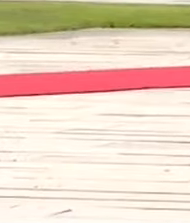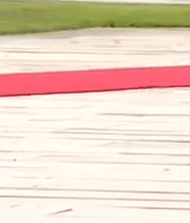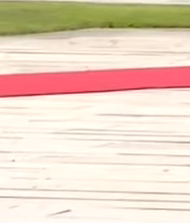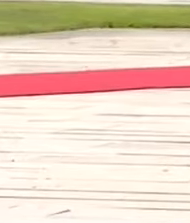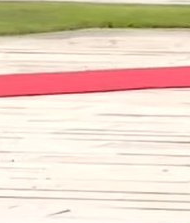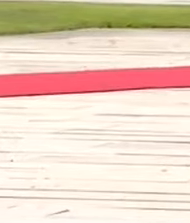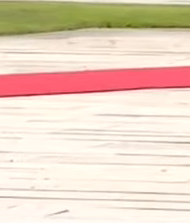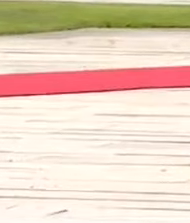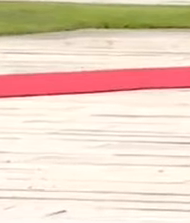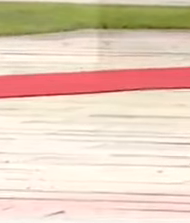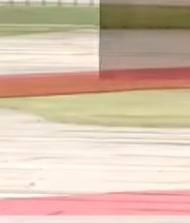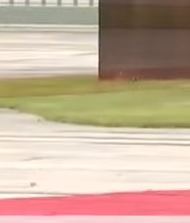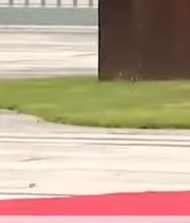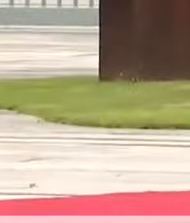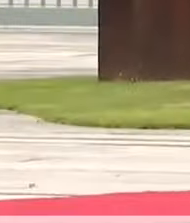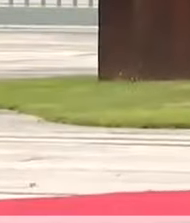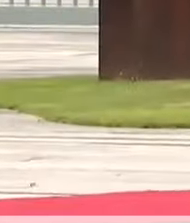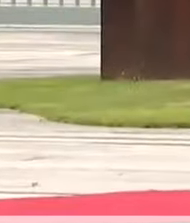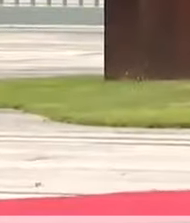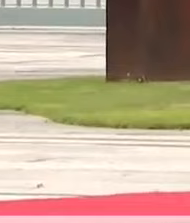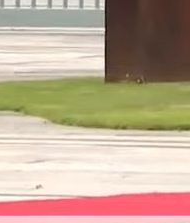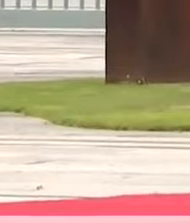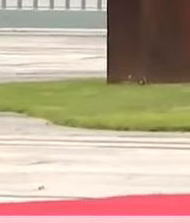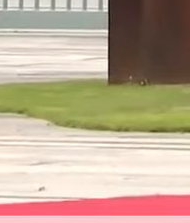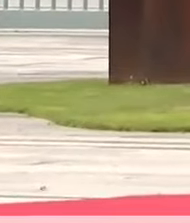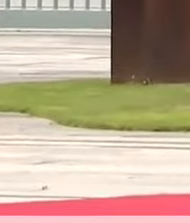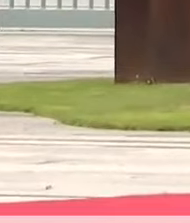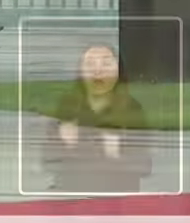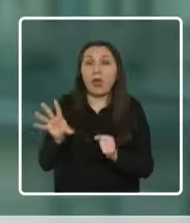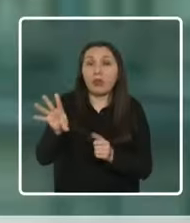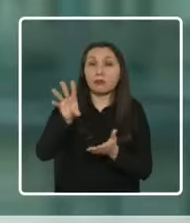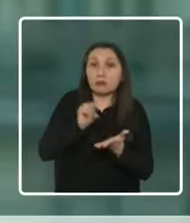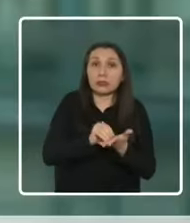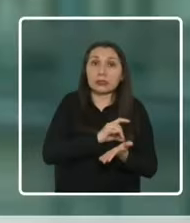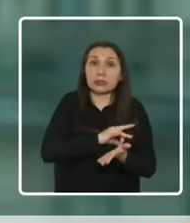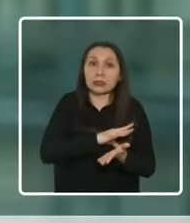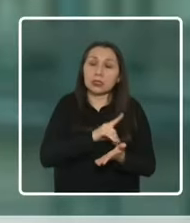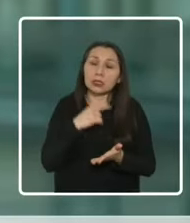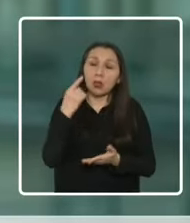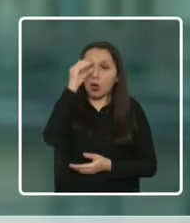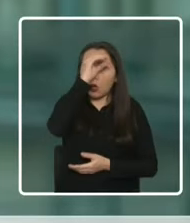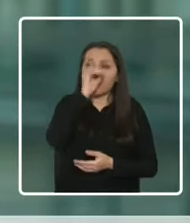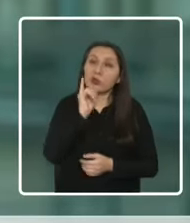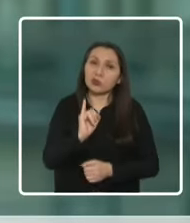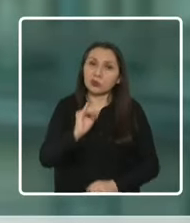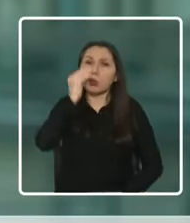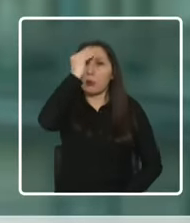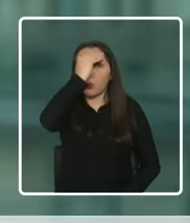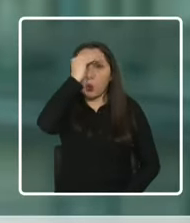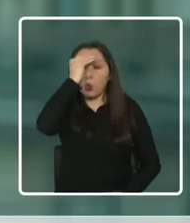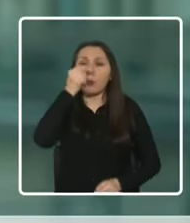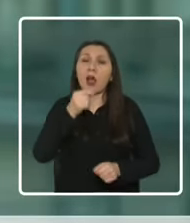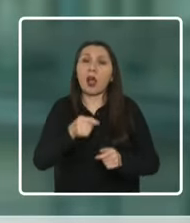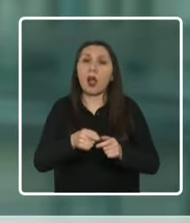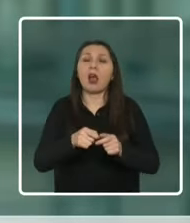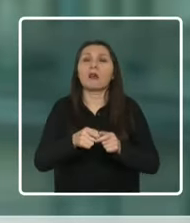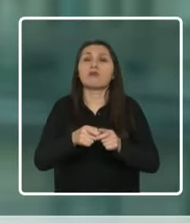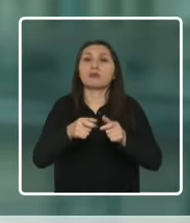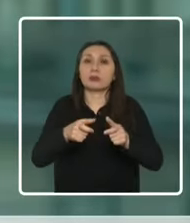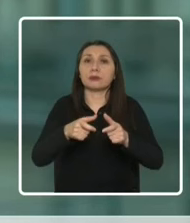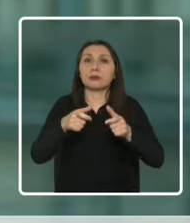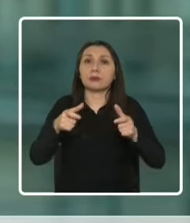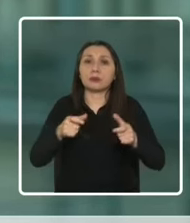estos avances de las ultraderechas en distintas partes del mundo. Por cierto que nos preocupa el avance